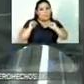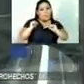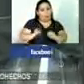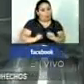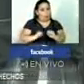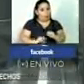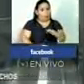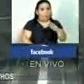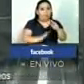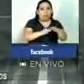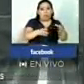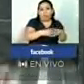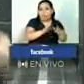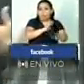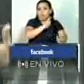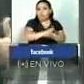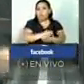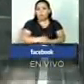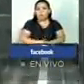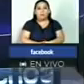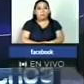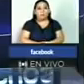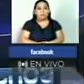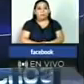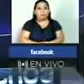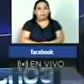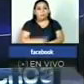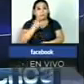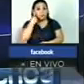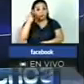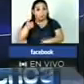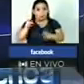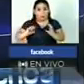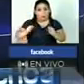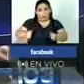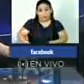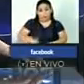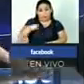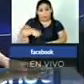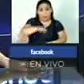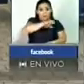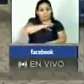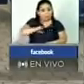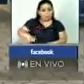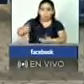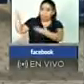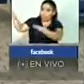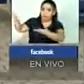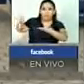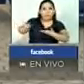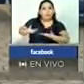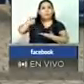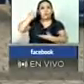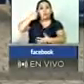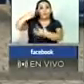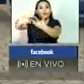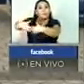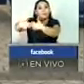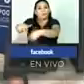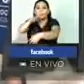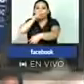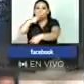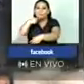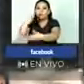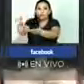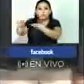parar su operación. Y el gobierno de El Salvador recibió un nuevo donativo de la empresa privada. Se